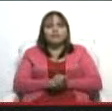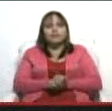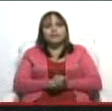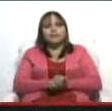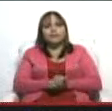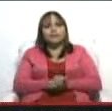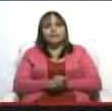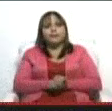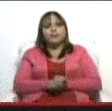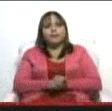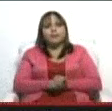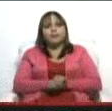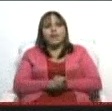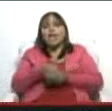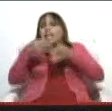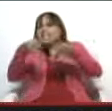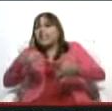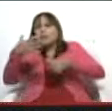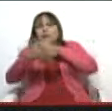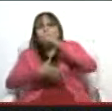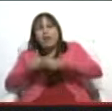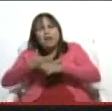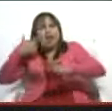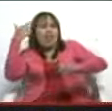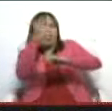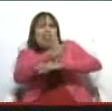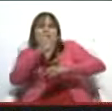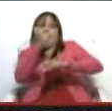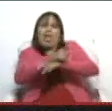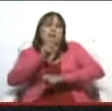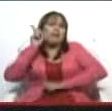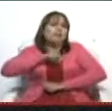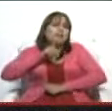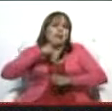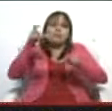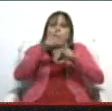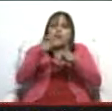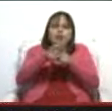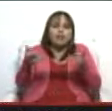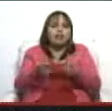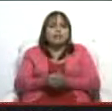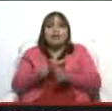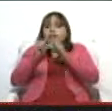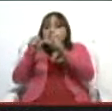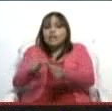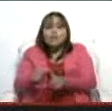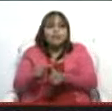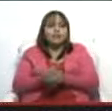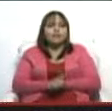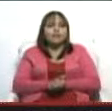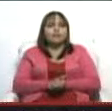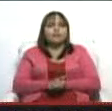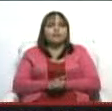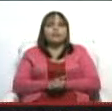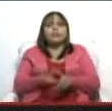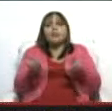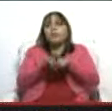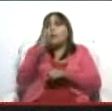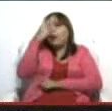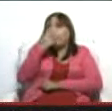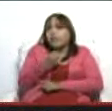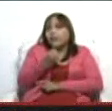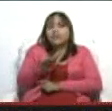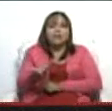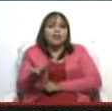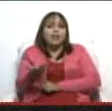Si insisten en el insulto, en la diatriba, en la mentira, en continuar como viudas plañideras, con las cosas